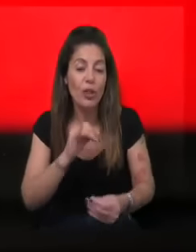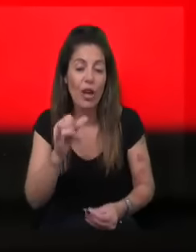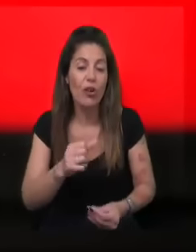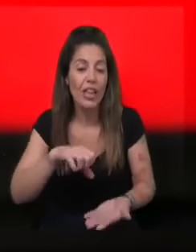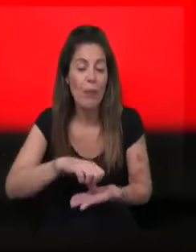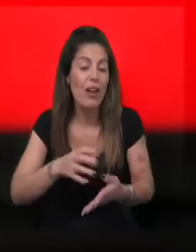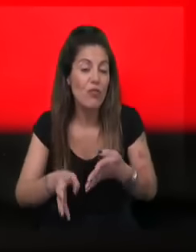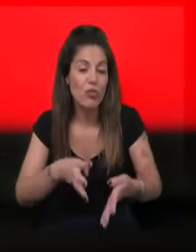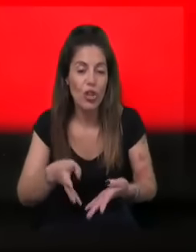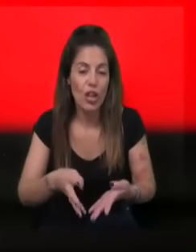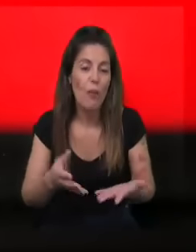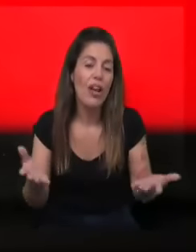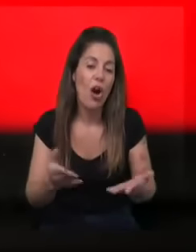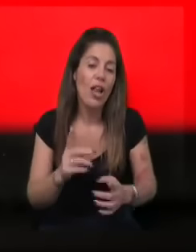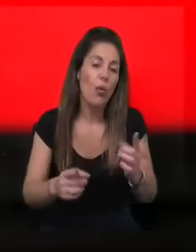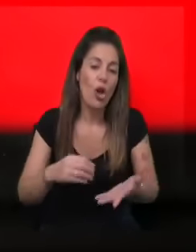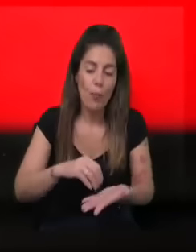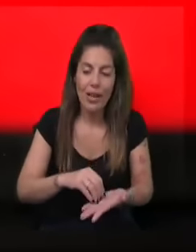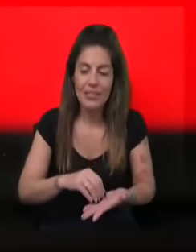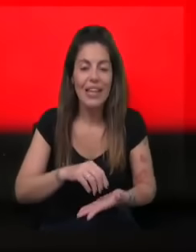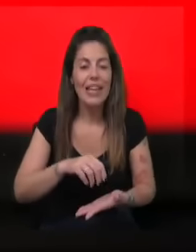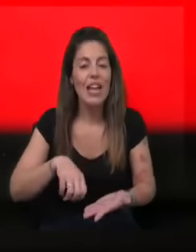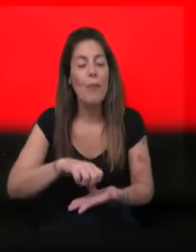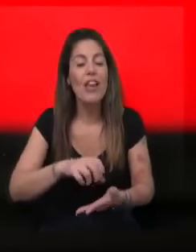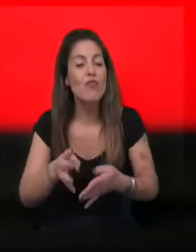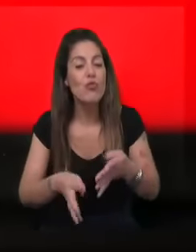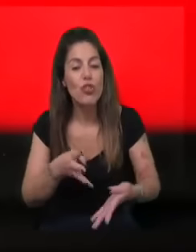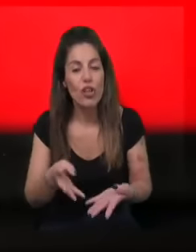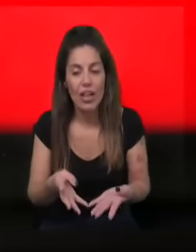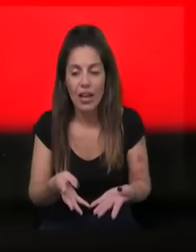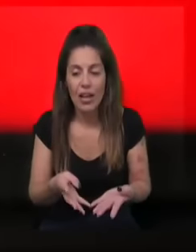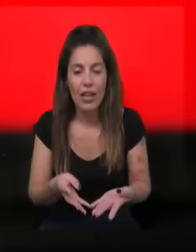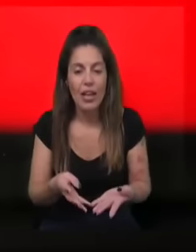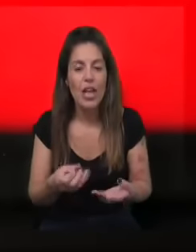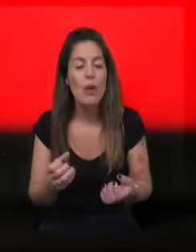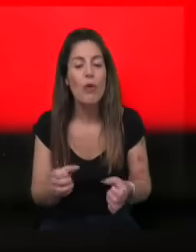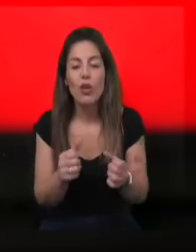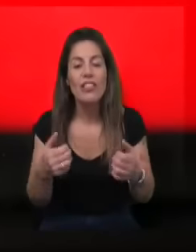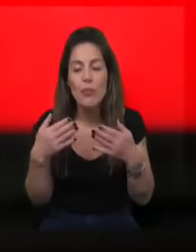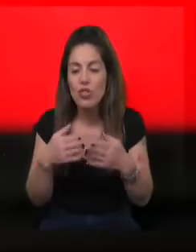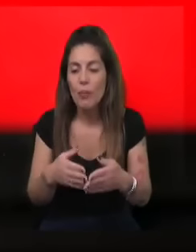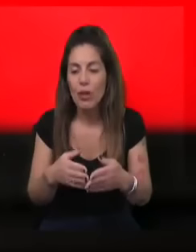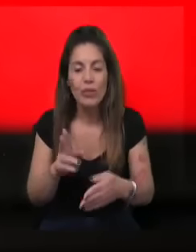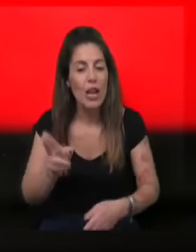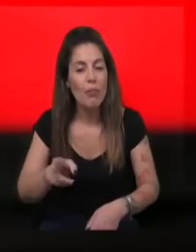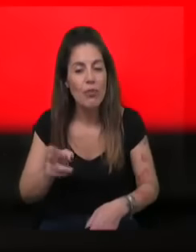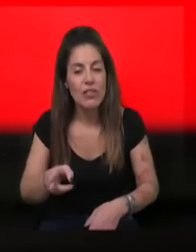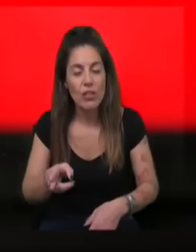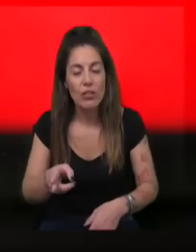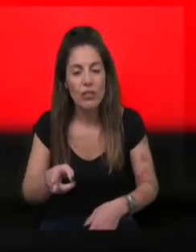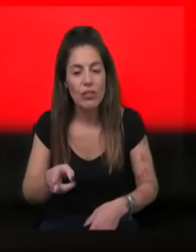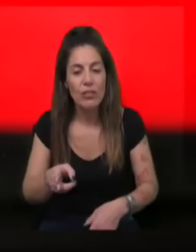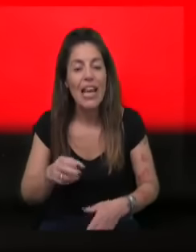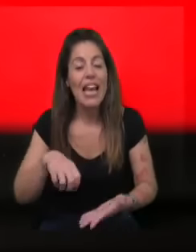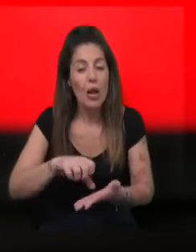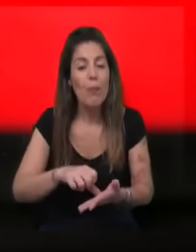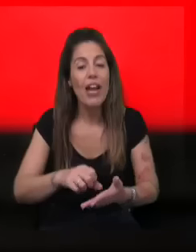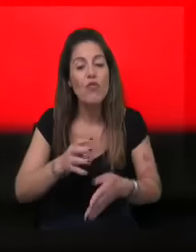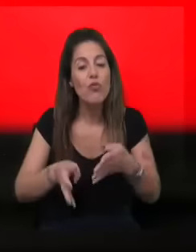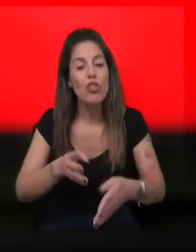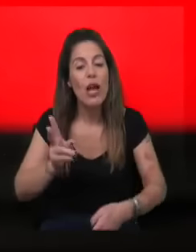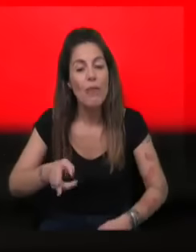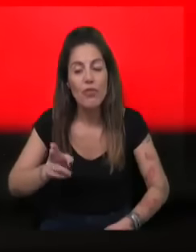país funciona Bueno pero ahora hay algunos más Pero en qué país funciona y Y por qué no le hacemos esa pregunta la prohibición En qué país funciona la